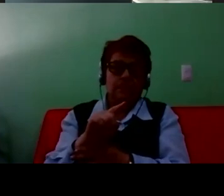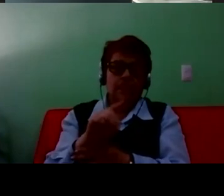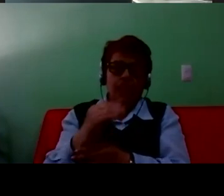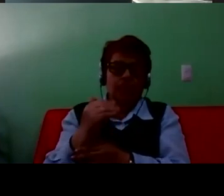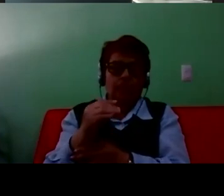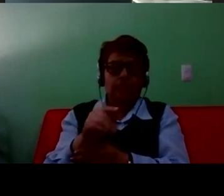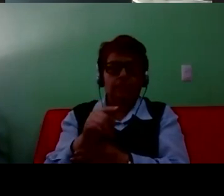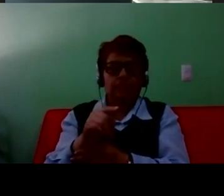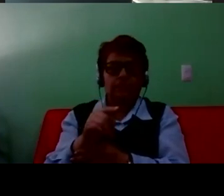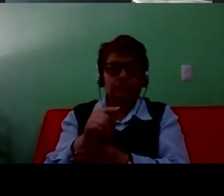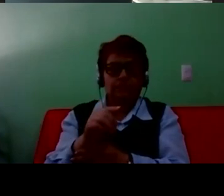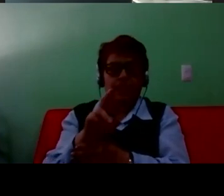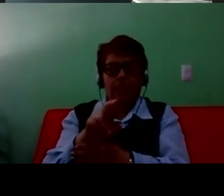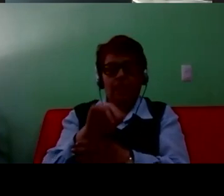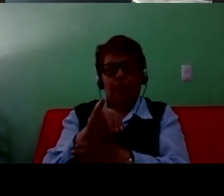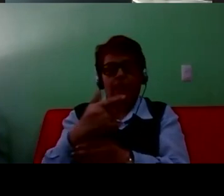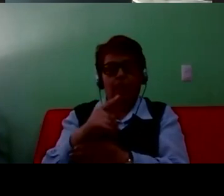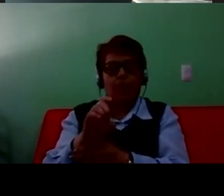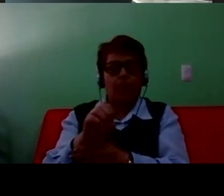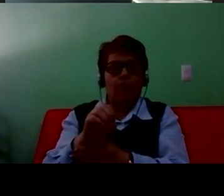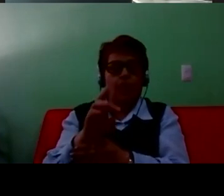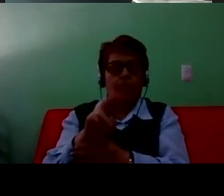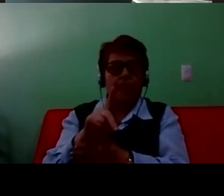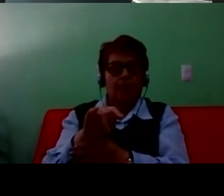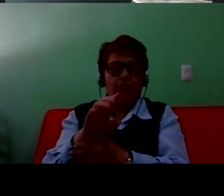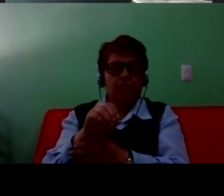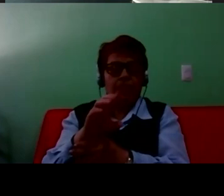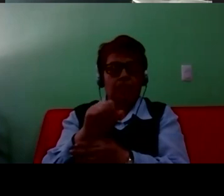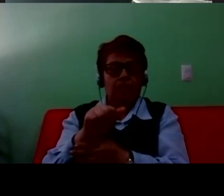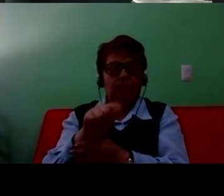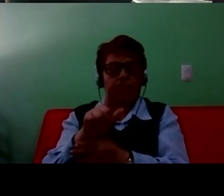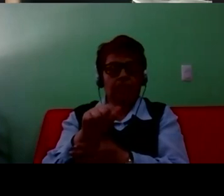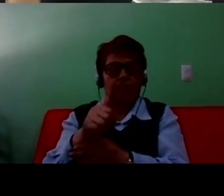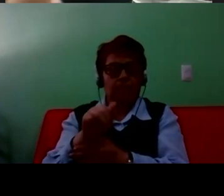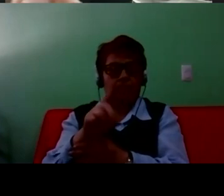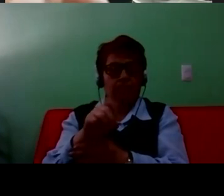No. Diputado Rigoberto Salgado. Presente.